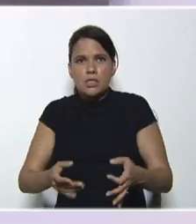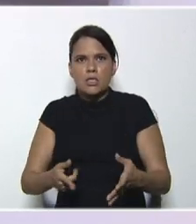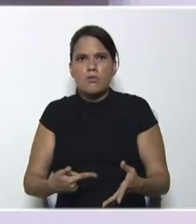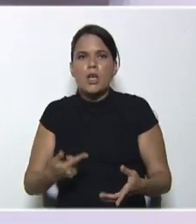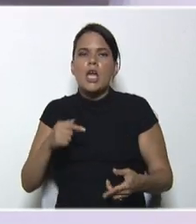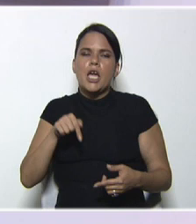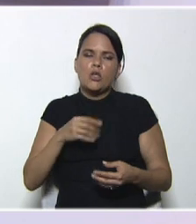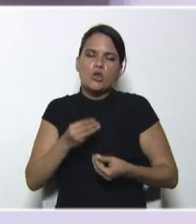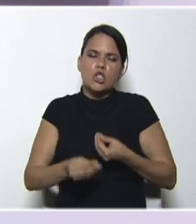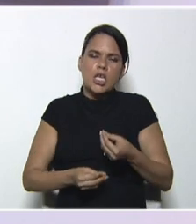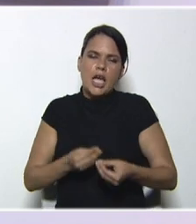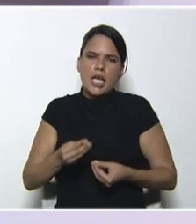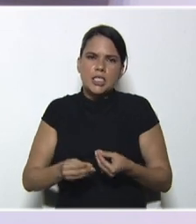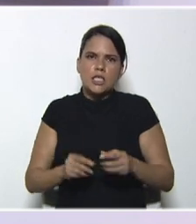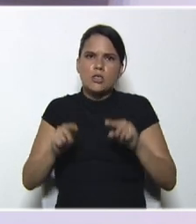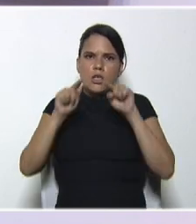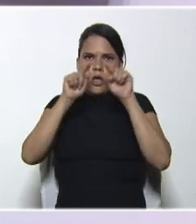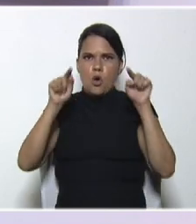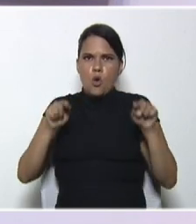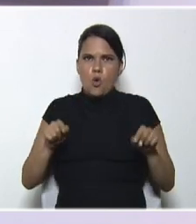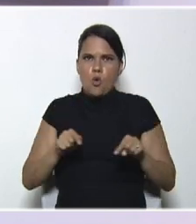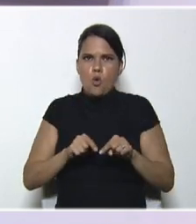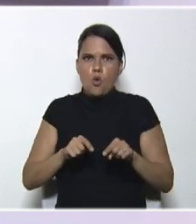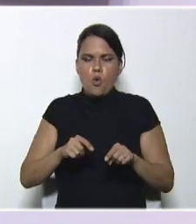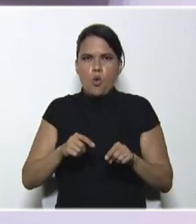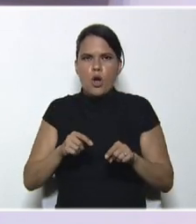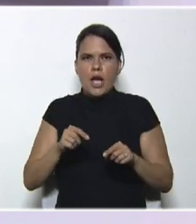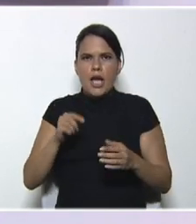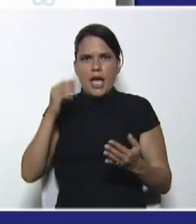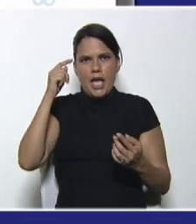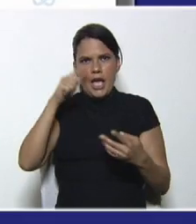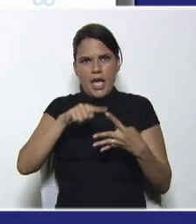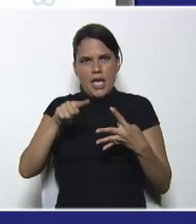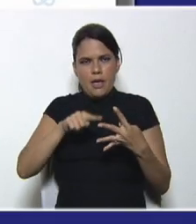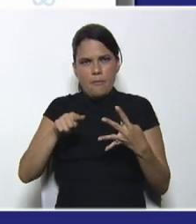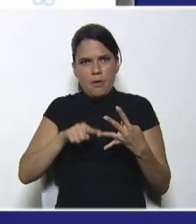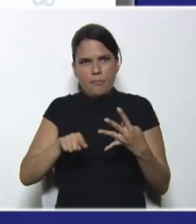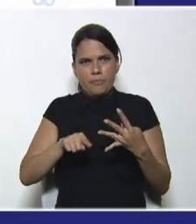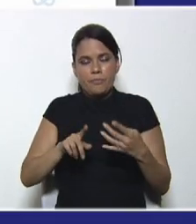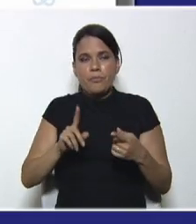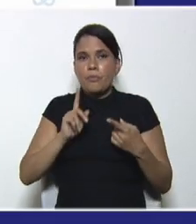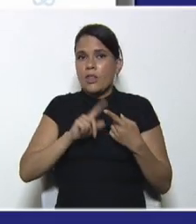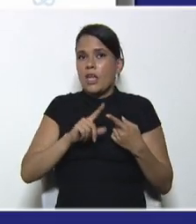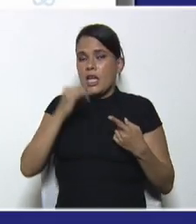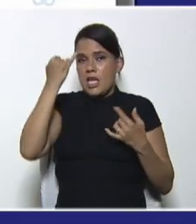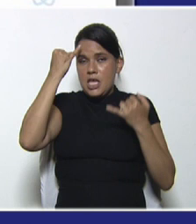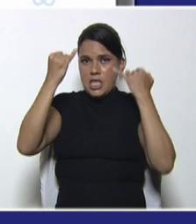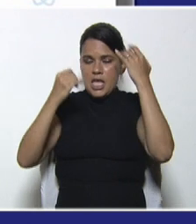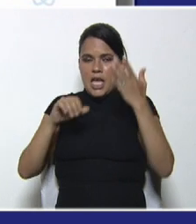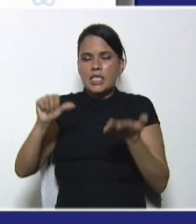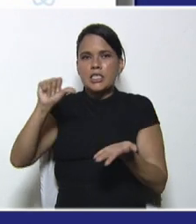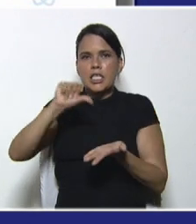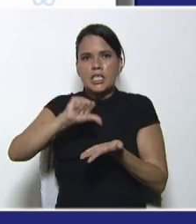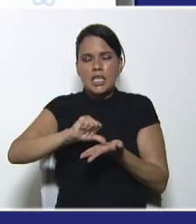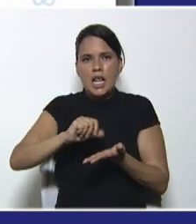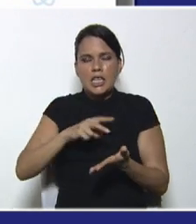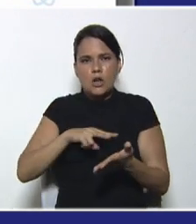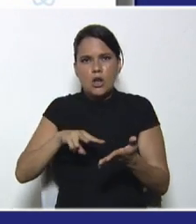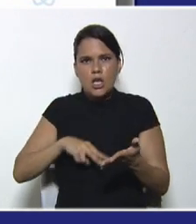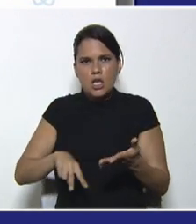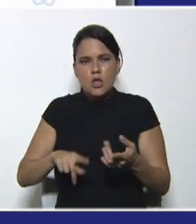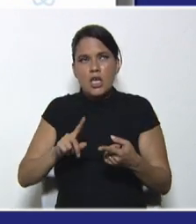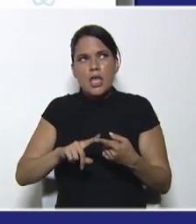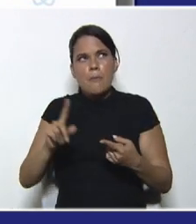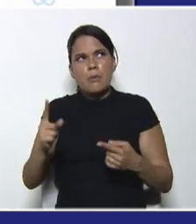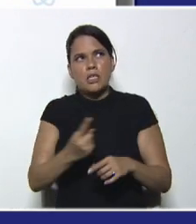un esquema. Entonces comenzamos buscando la idea central del tema, luego las ideas principales, ideas secundarias